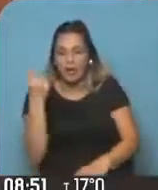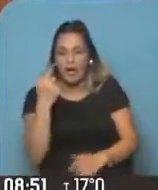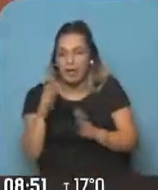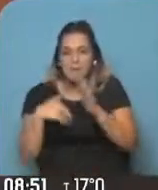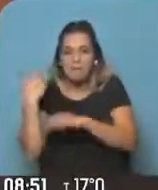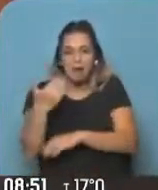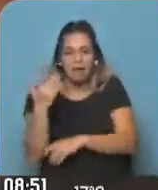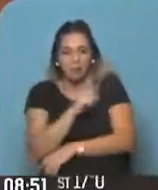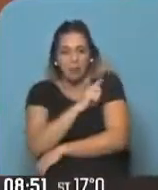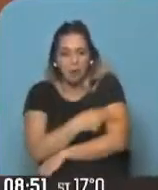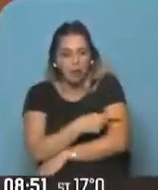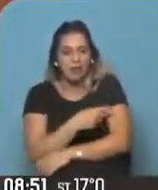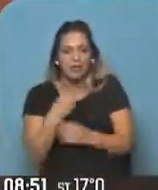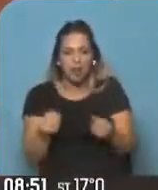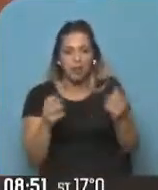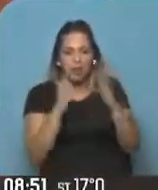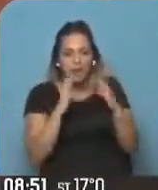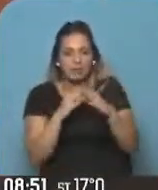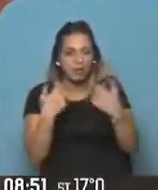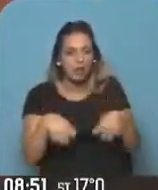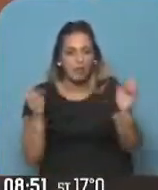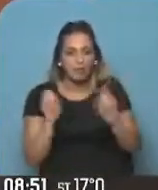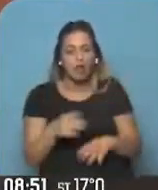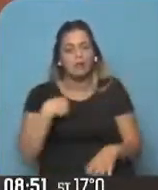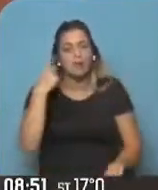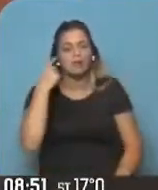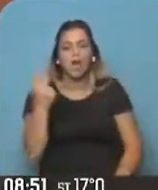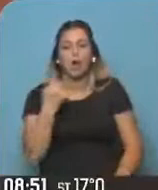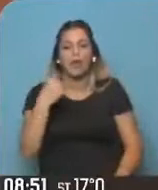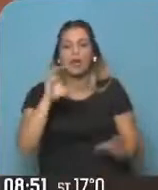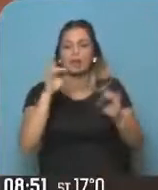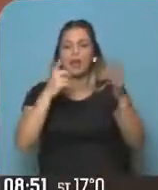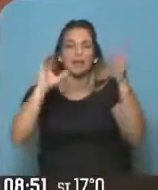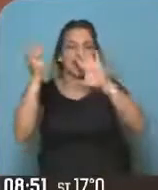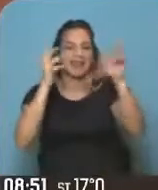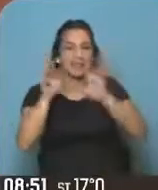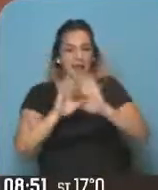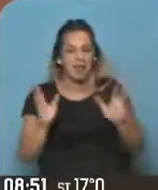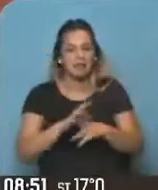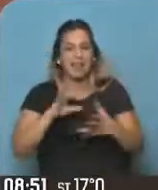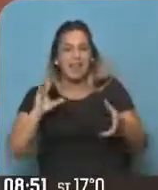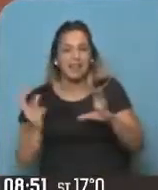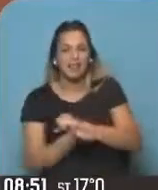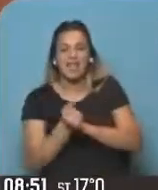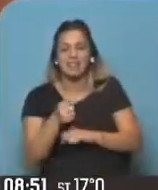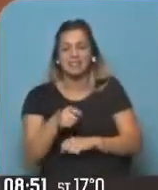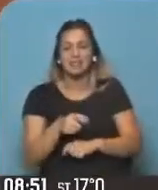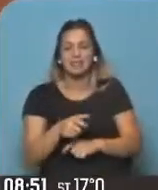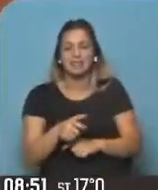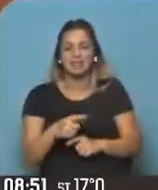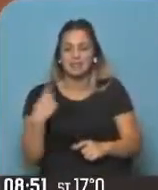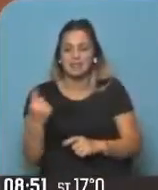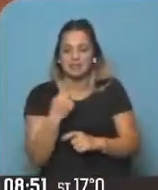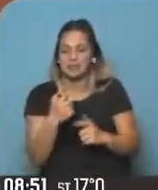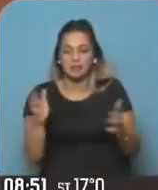alguien dijo una vez que un huracán es simplemente un fenómeno climático fenómeno meteorológico el desastre natural es el impacto del huracán